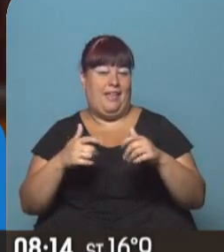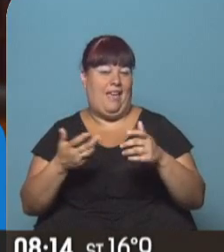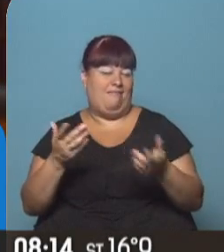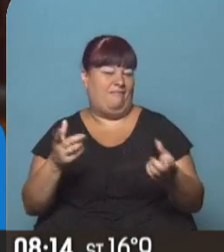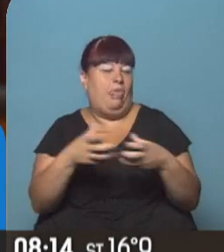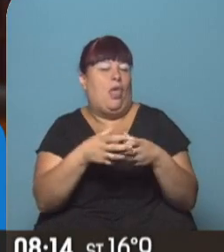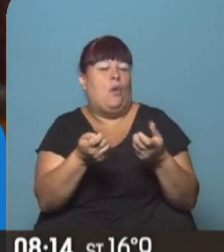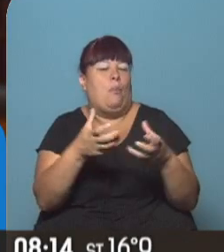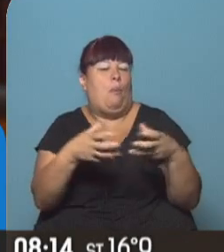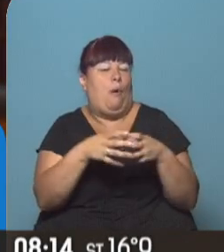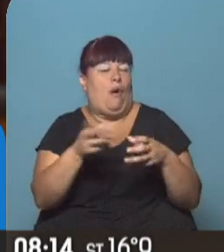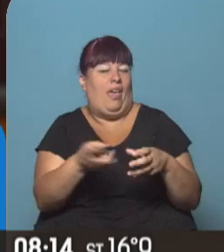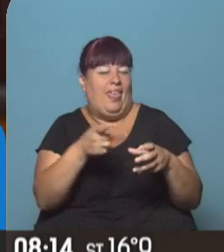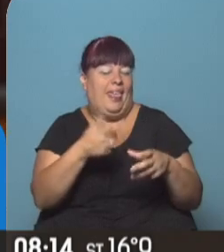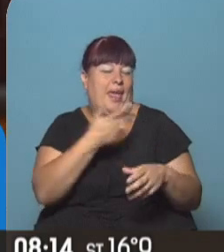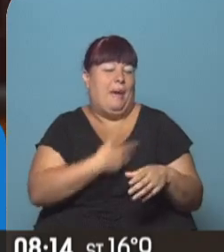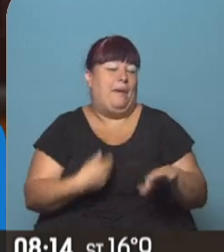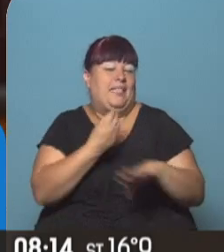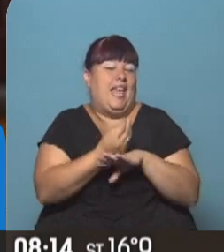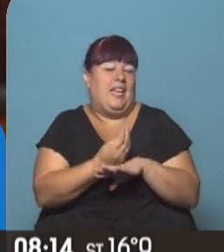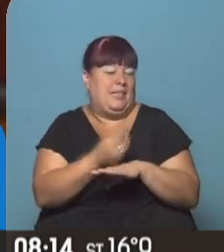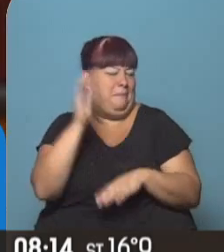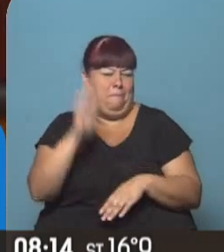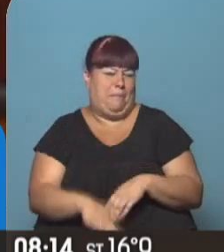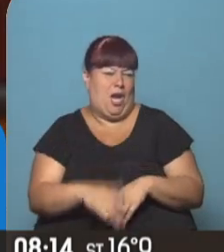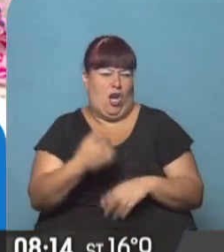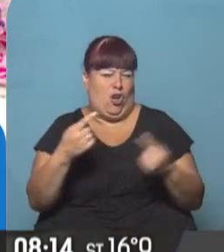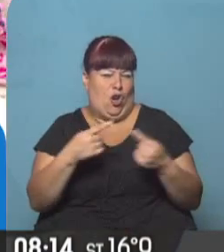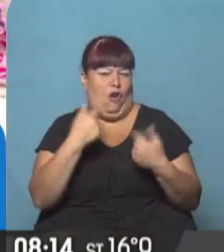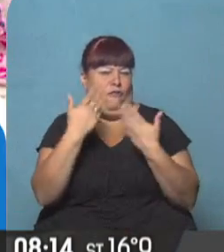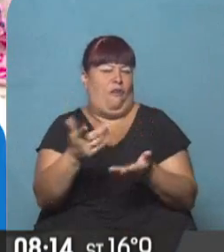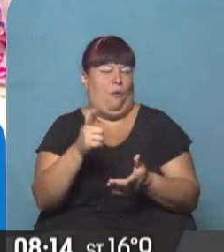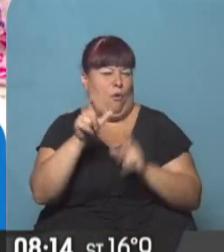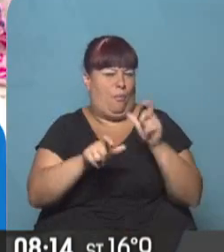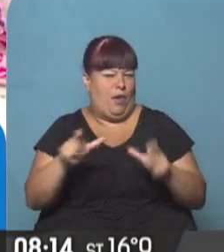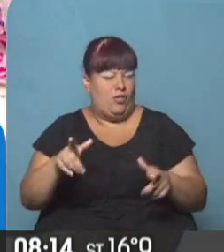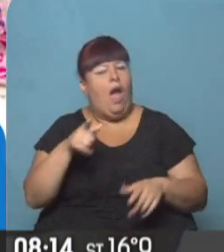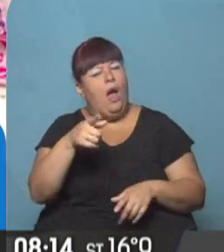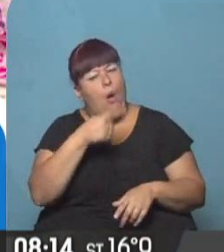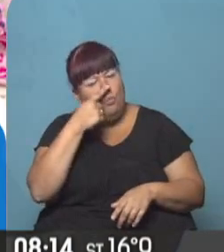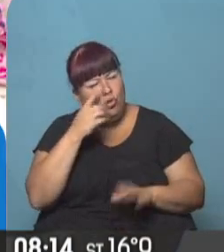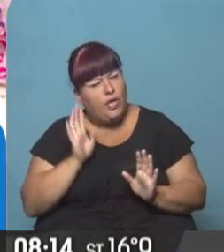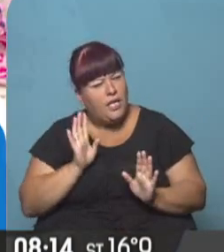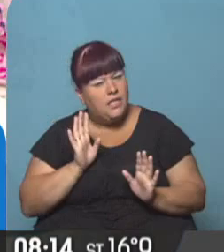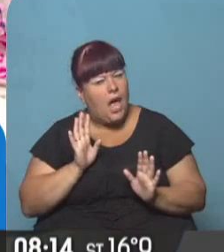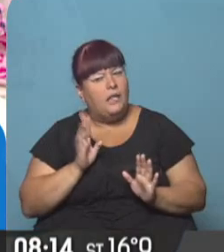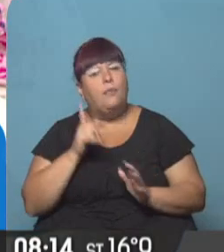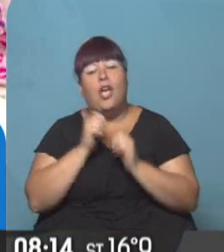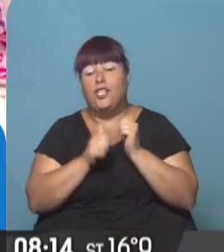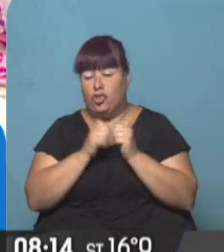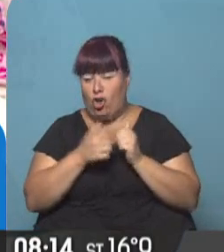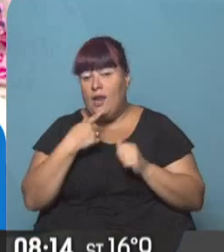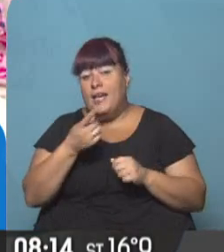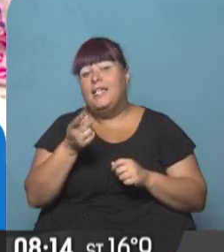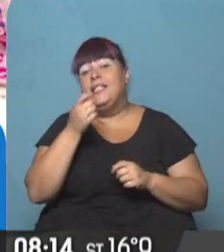y de candidatos presidenciales con mucha menos legitimidad que el expresidente. Es interesante lo que estás marcando, Gabriel, porque la historia marca